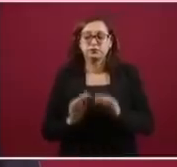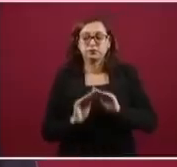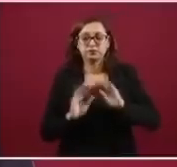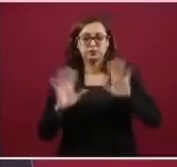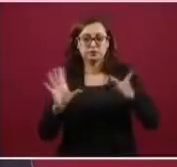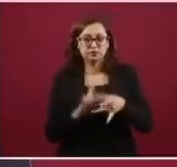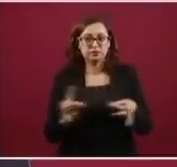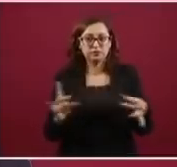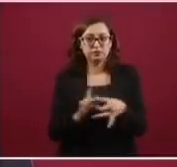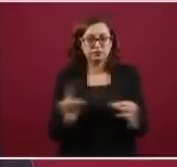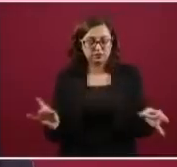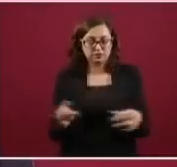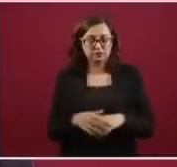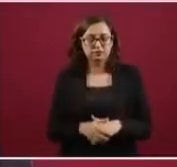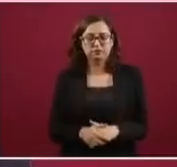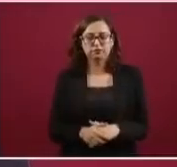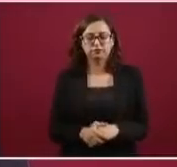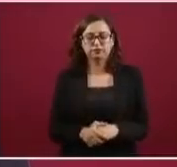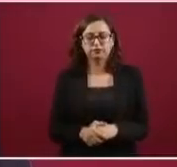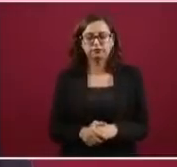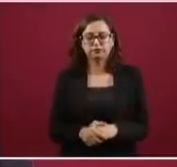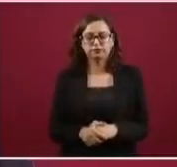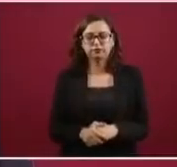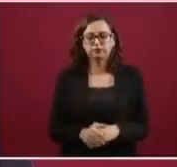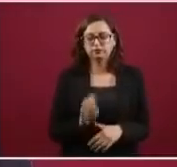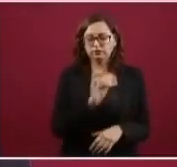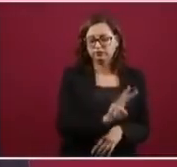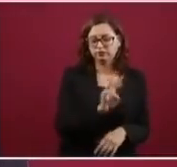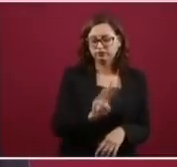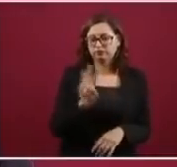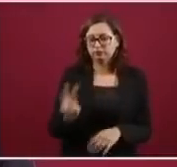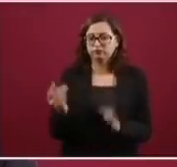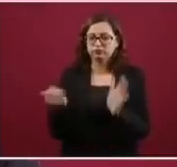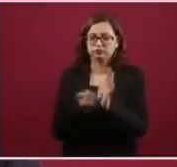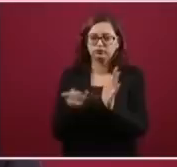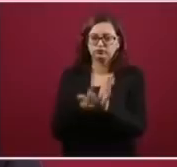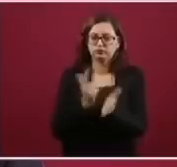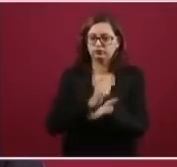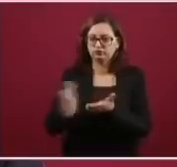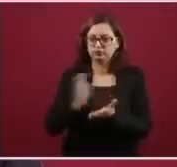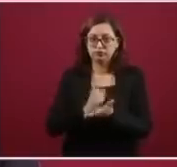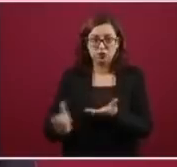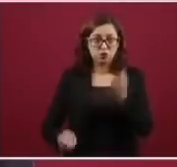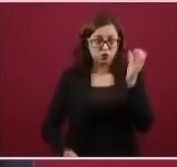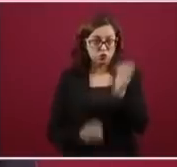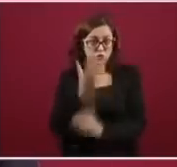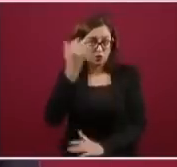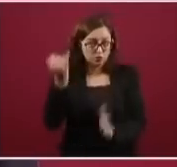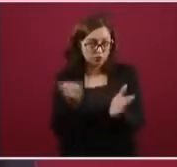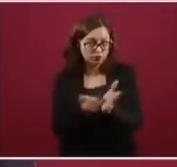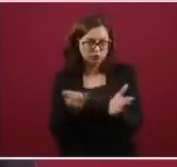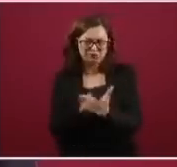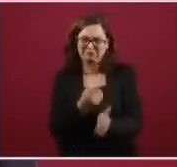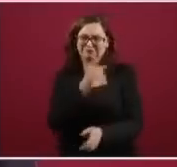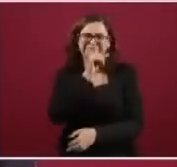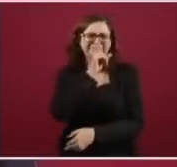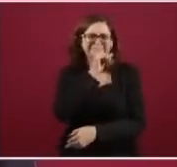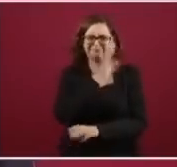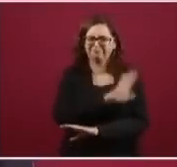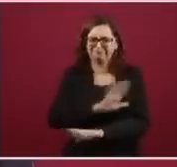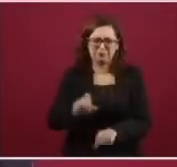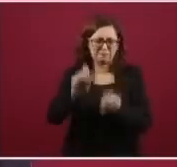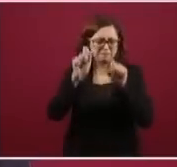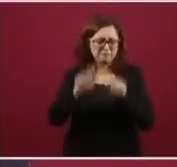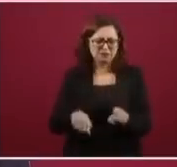los impuestos que tienen que pagar las plataformas digitales no son nuevos son los impuestos que pagamos o